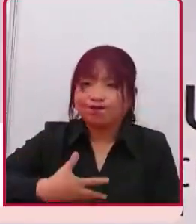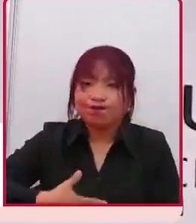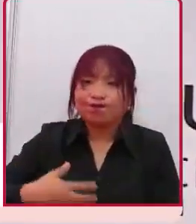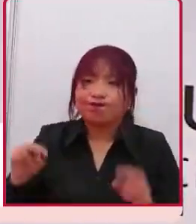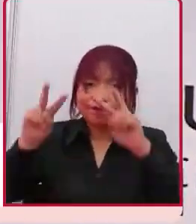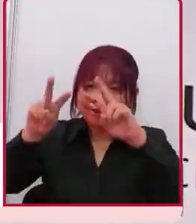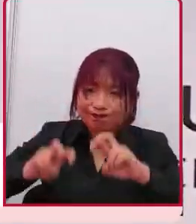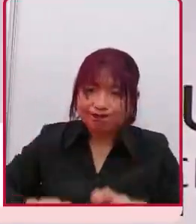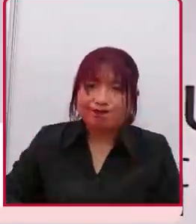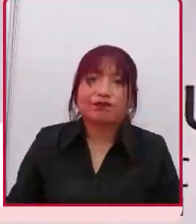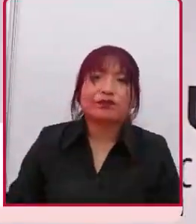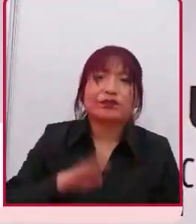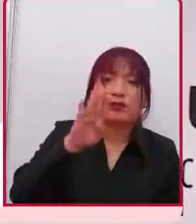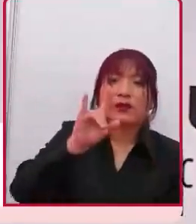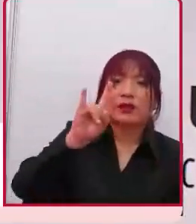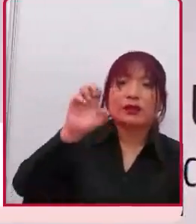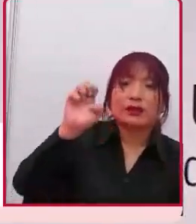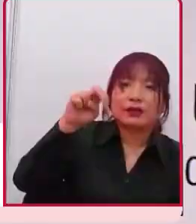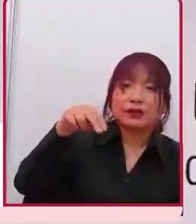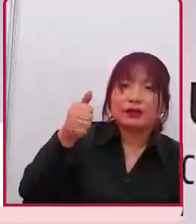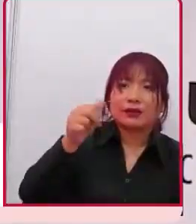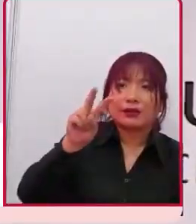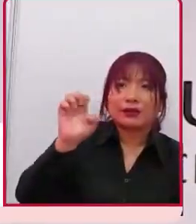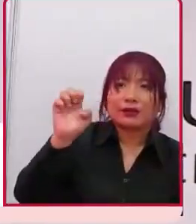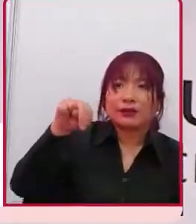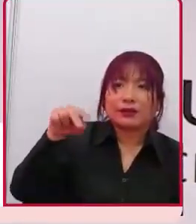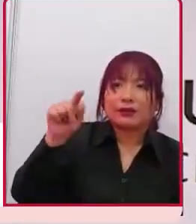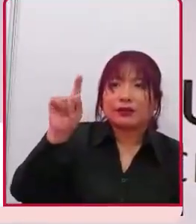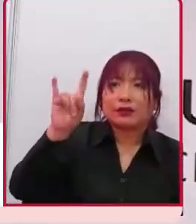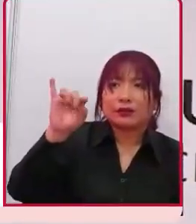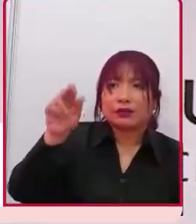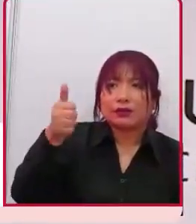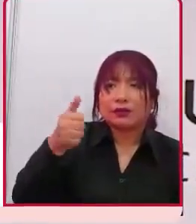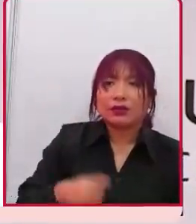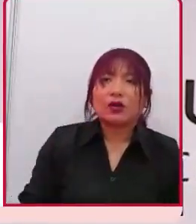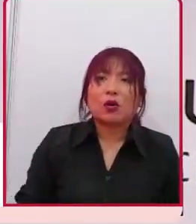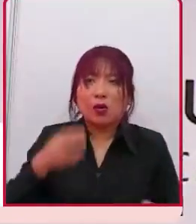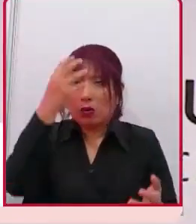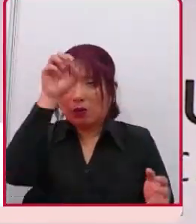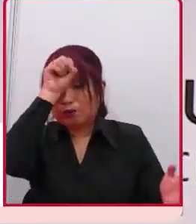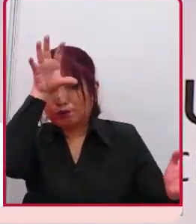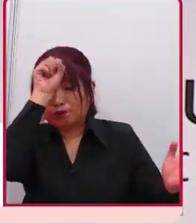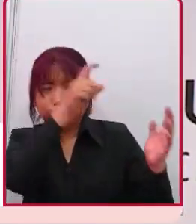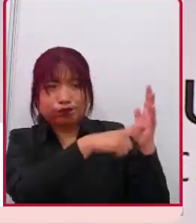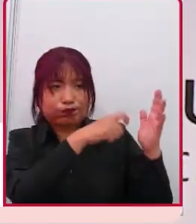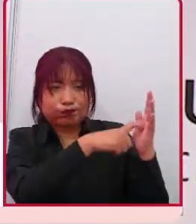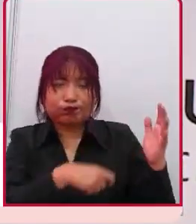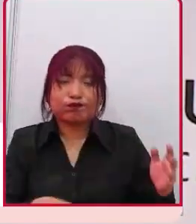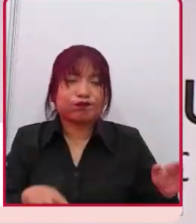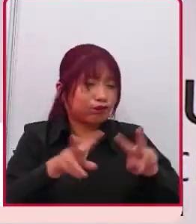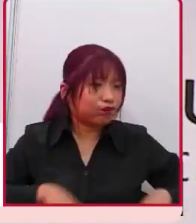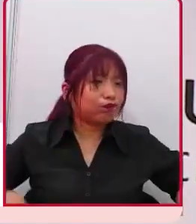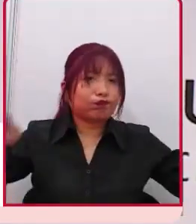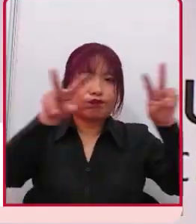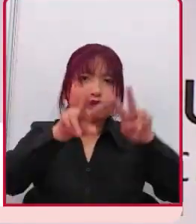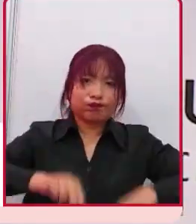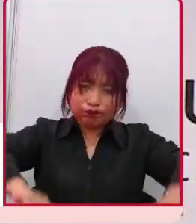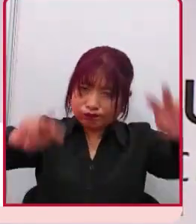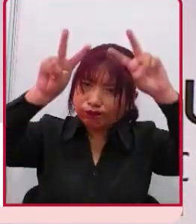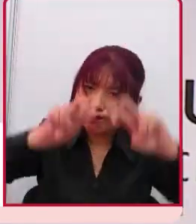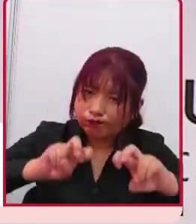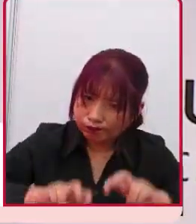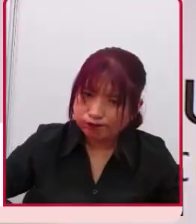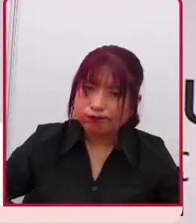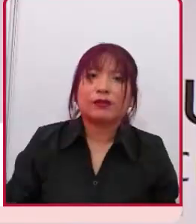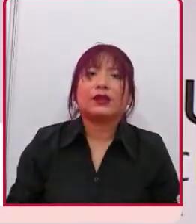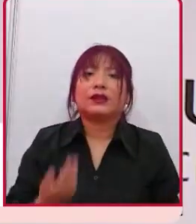que Buenaventura se caracteriza, y esto lo aprendí de don Alberto, porque Buenaventura, su principal valor es la exploración. Por eso es que